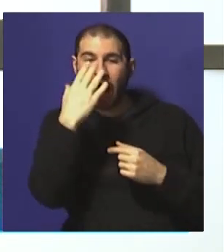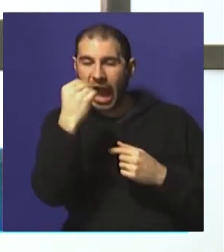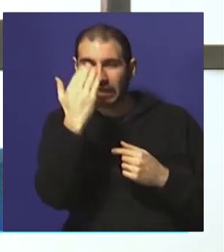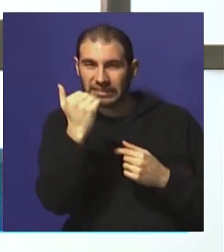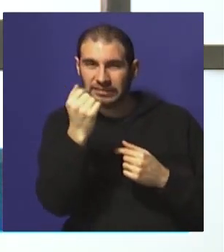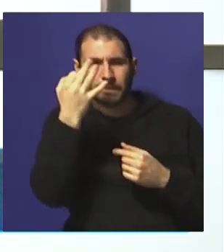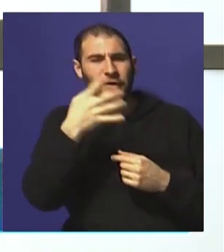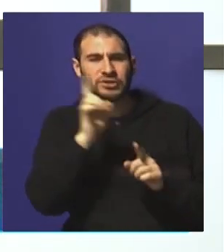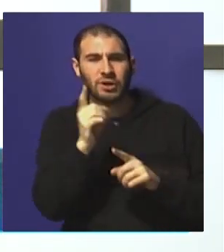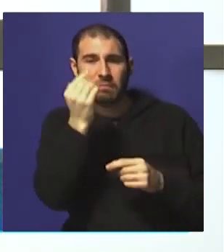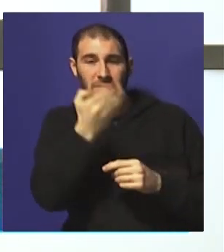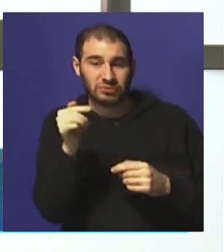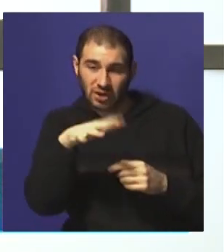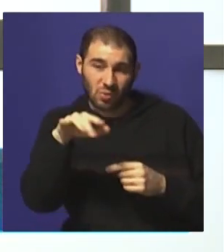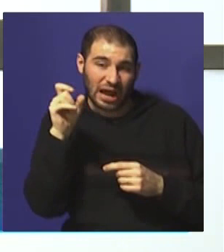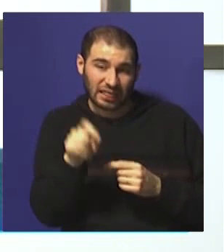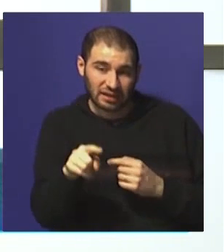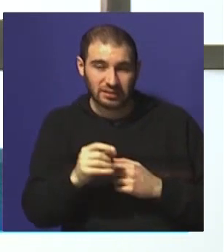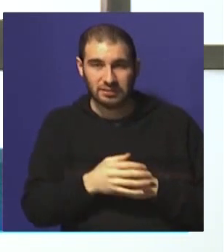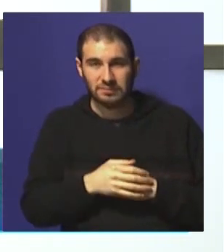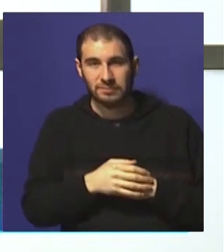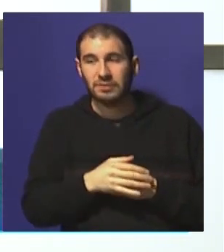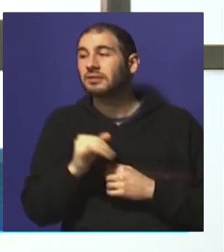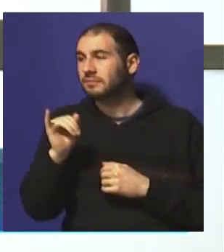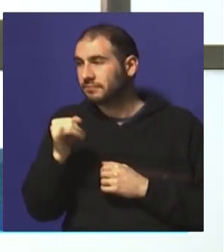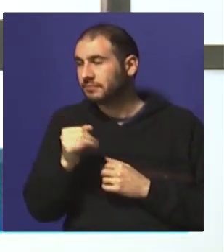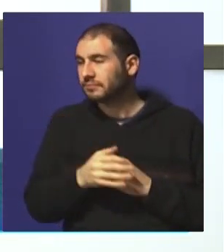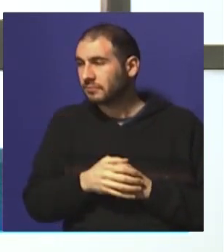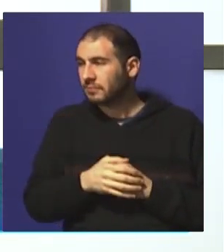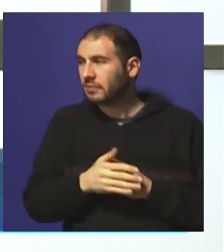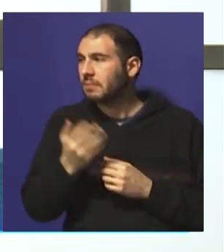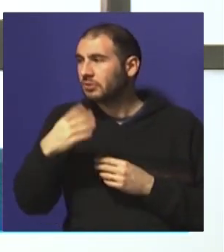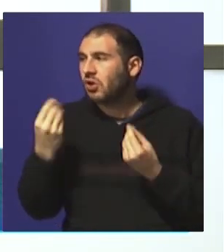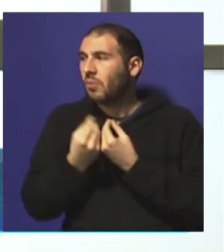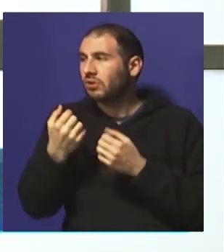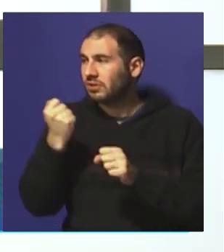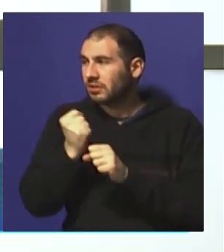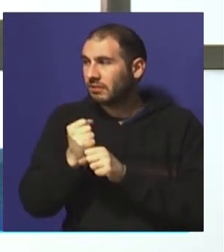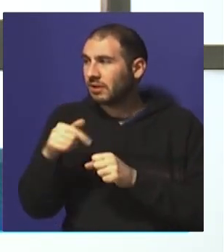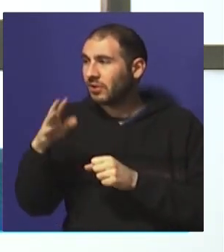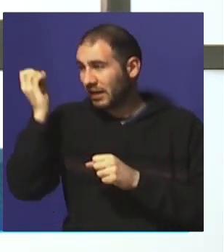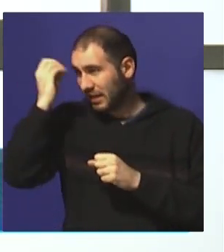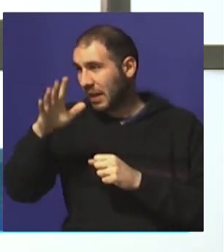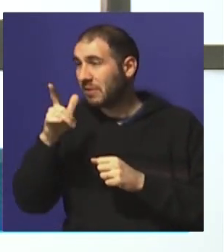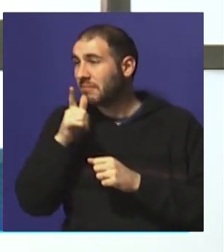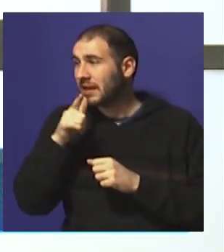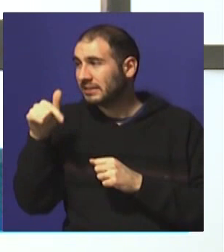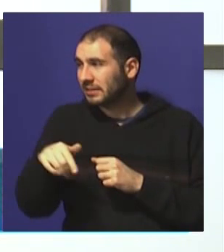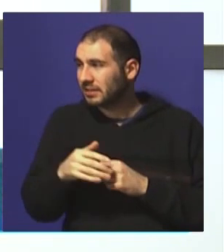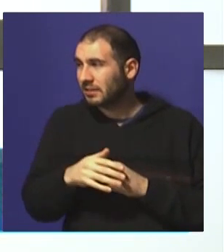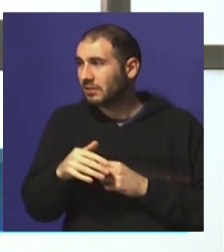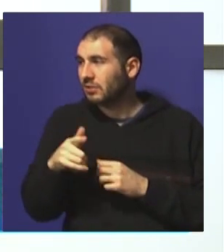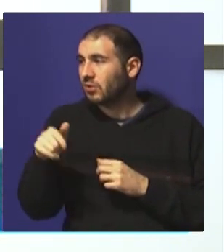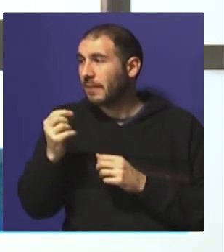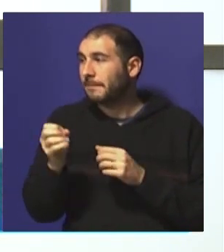son profesionales, son la gente del mismo lugar. Exactamente, sí. La mayoría trabaja en granjas muy parecidas a donde se